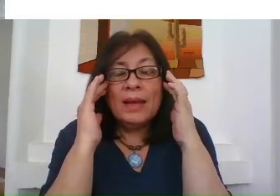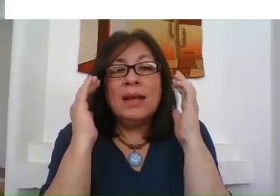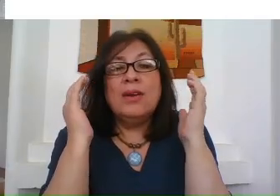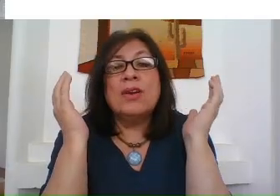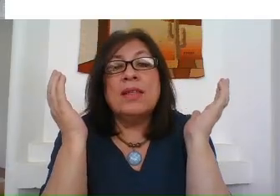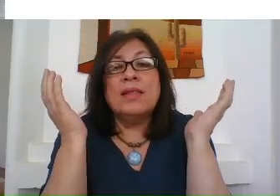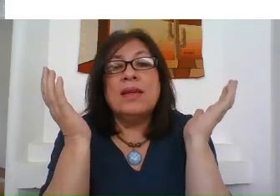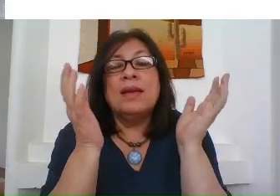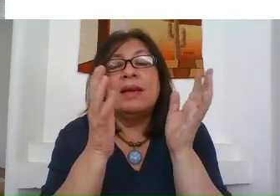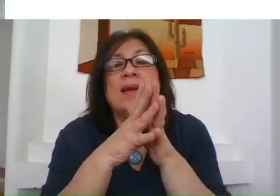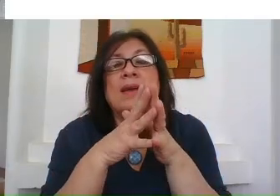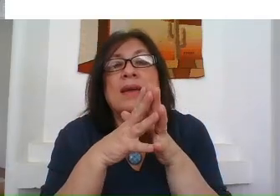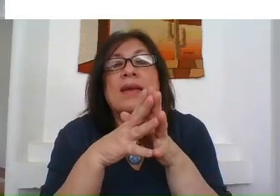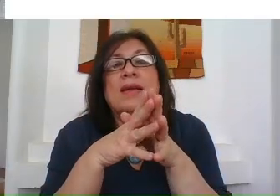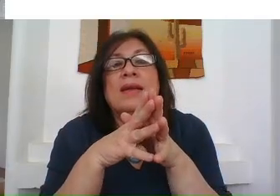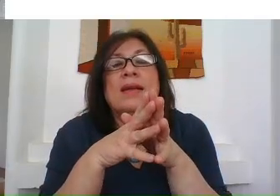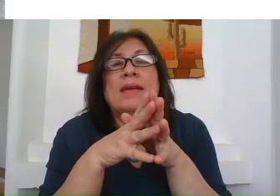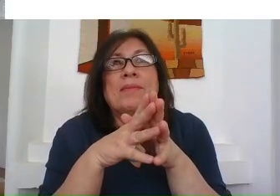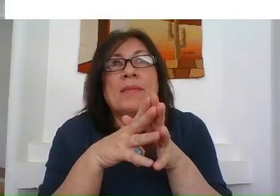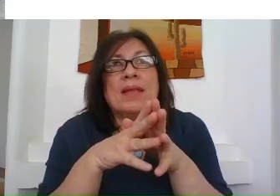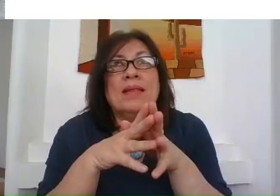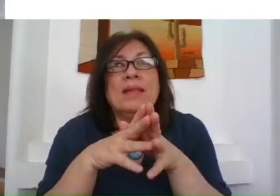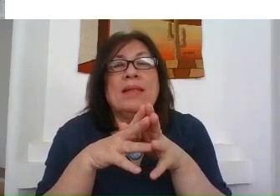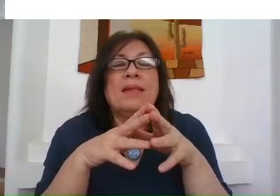de, el orden